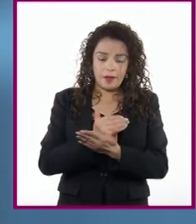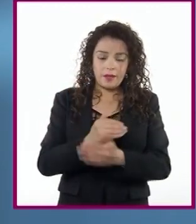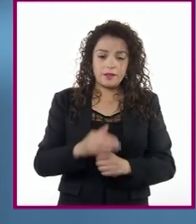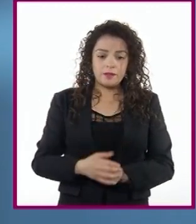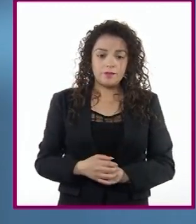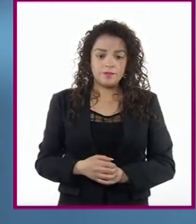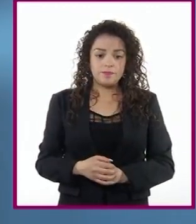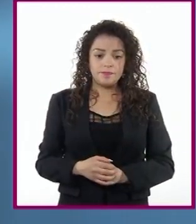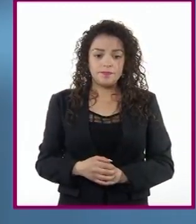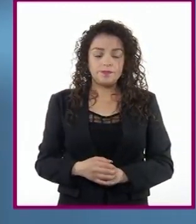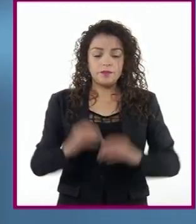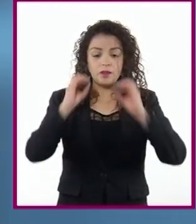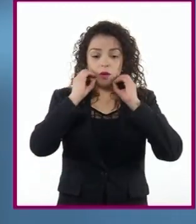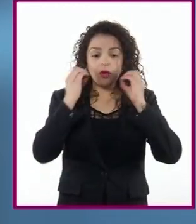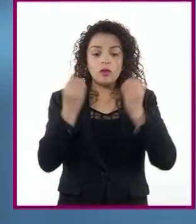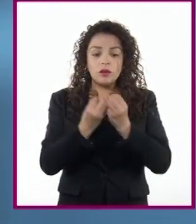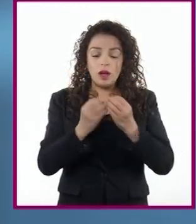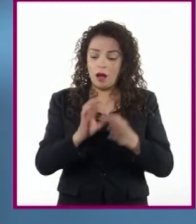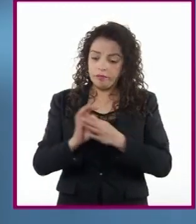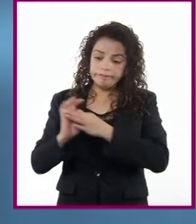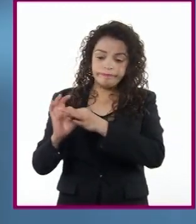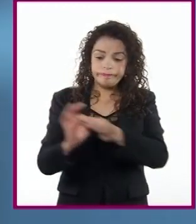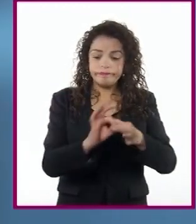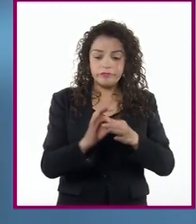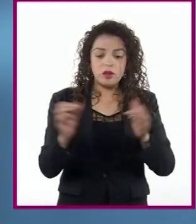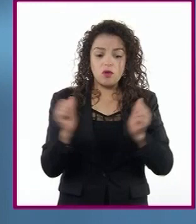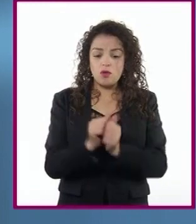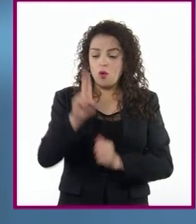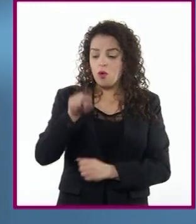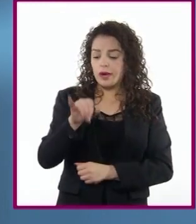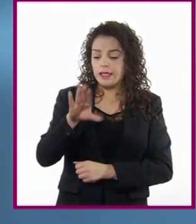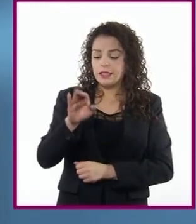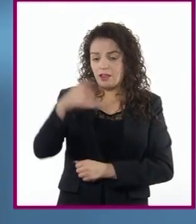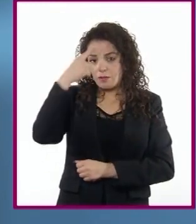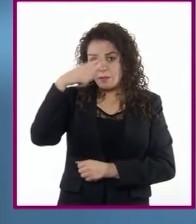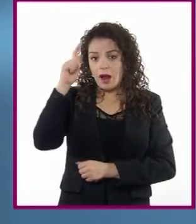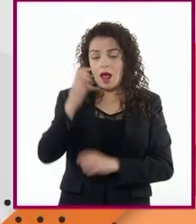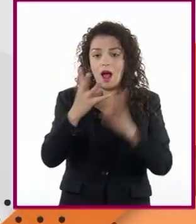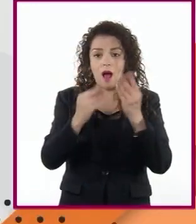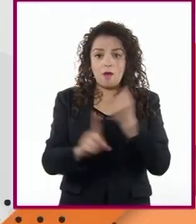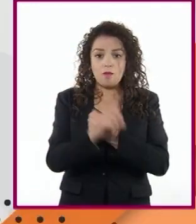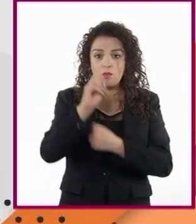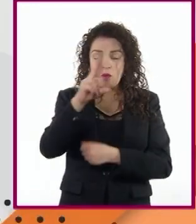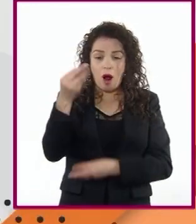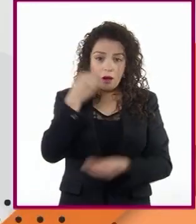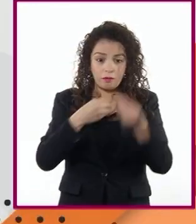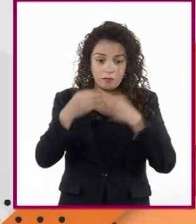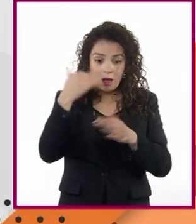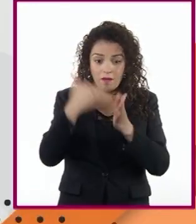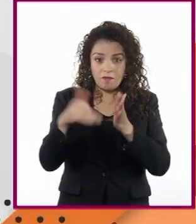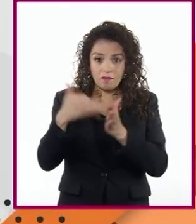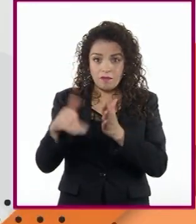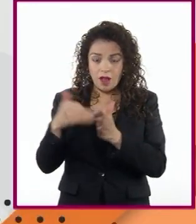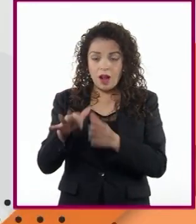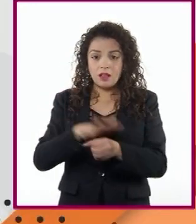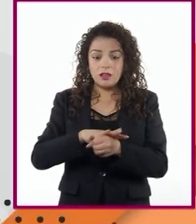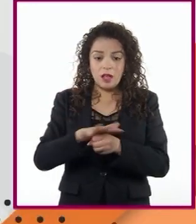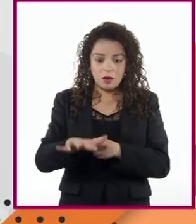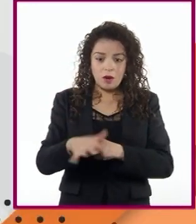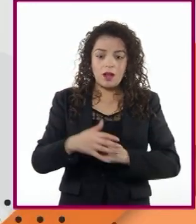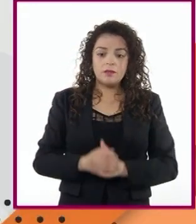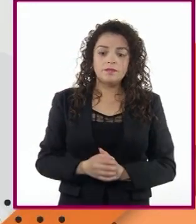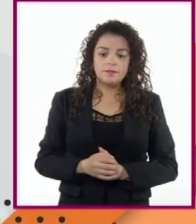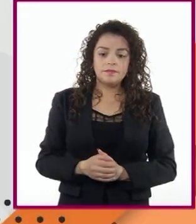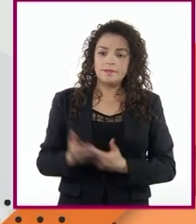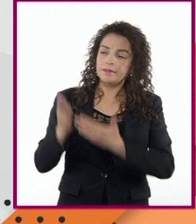Una organización que actúa de la mano con UNICEF para la solución de los problemas alimenticios es la Organización de las Naciones Unidas